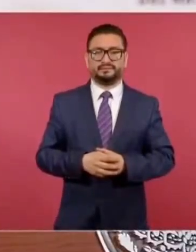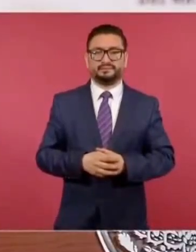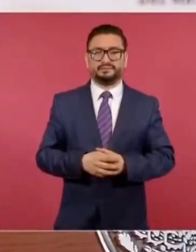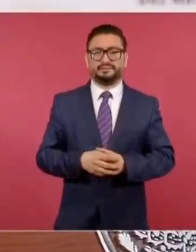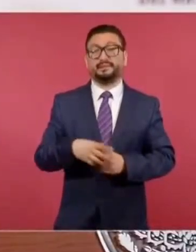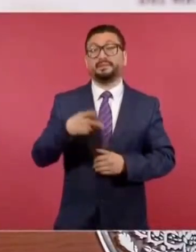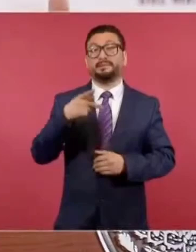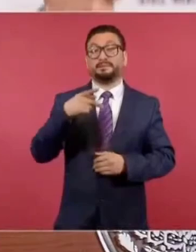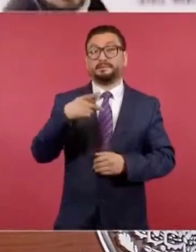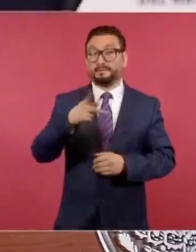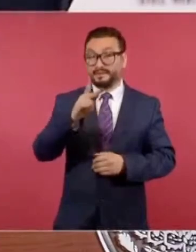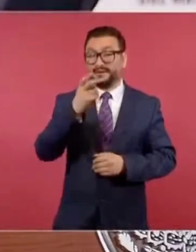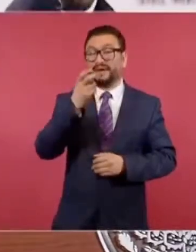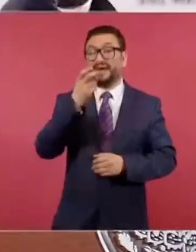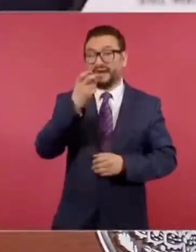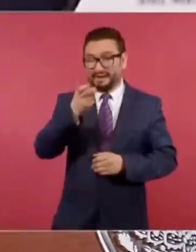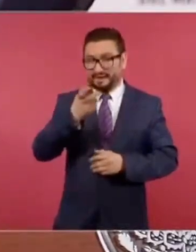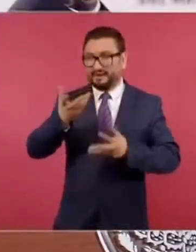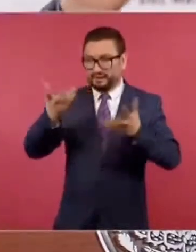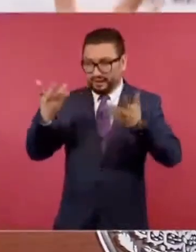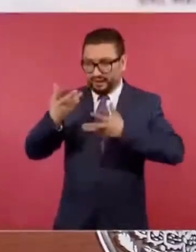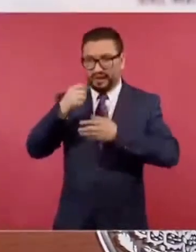un acto publicitario